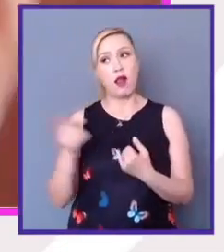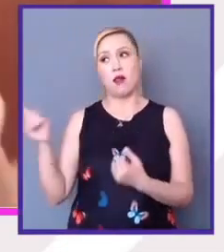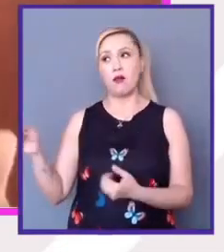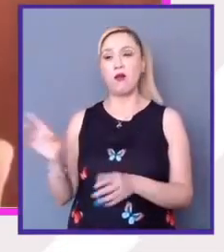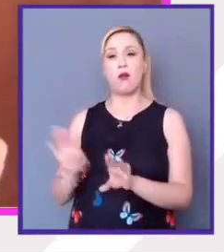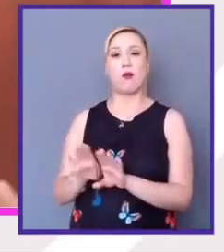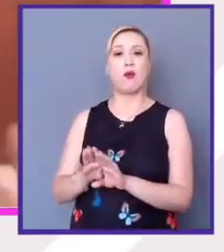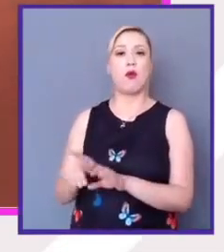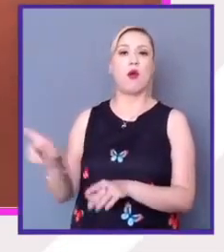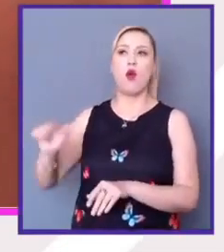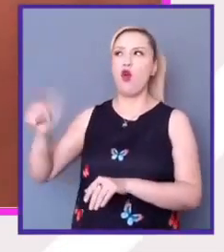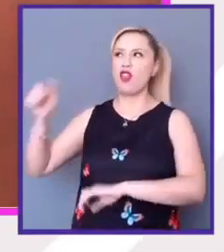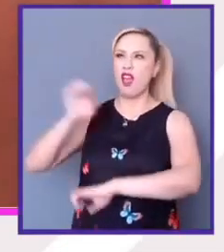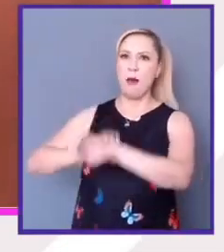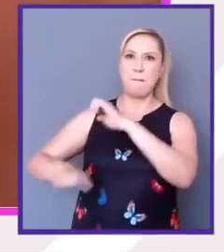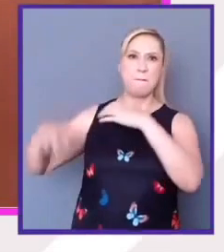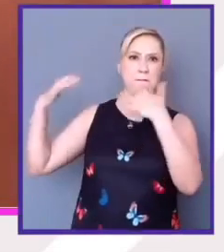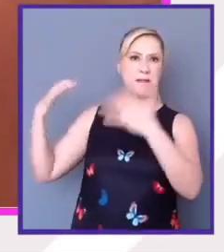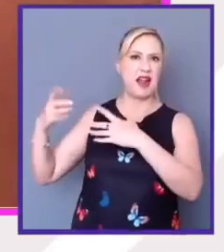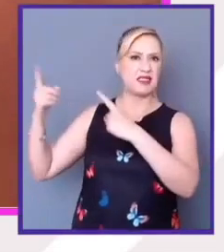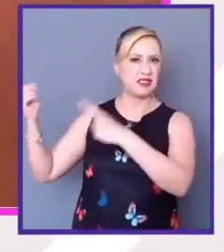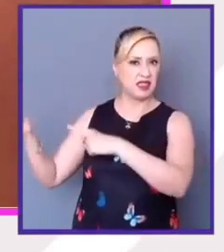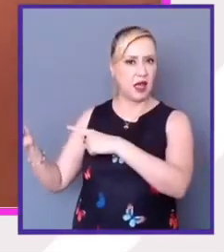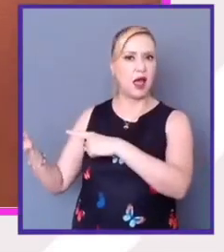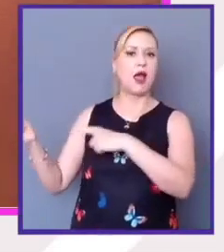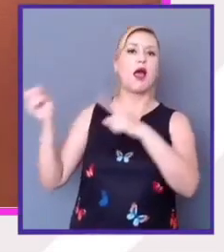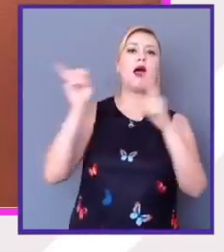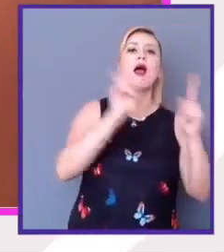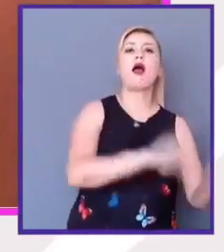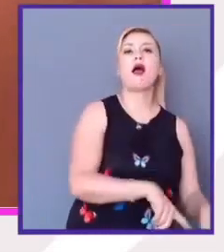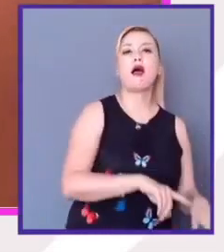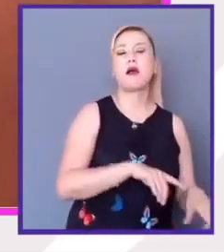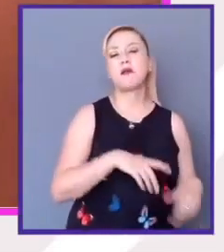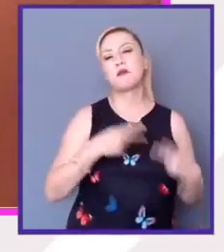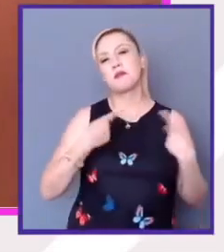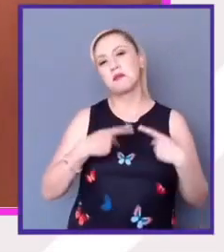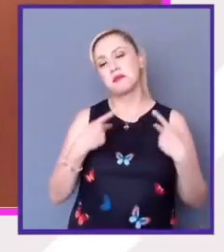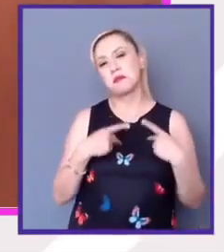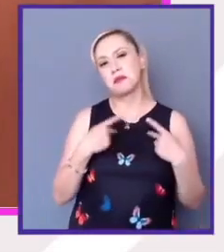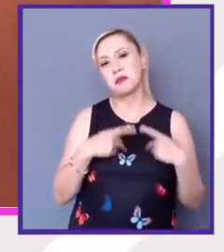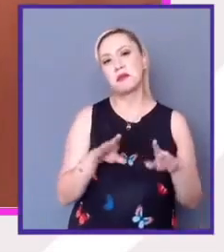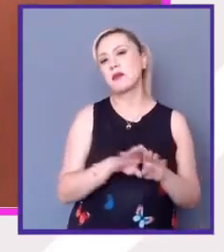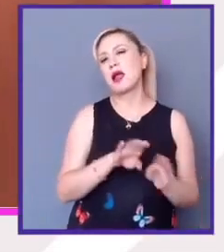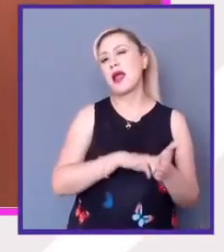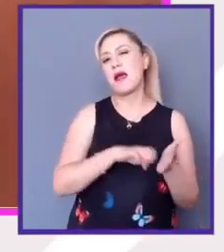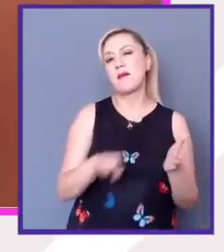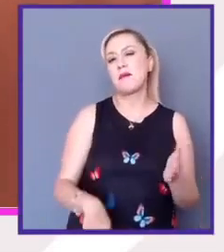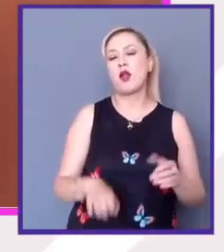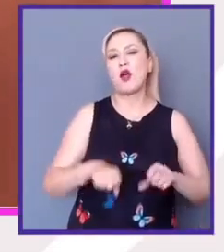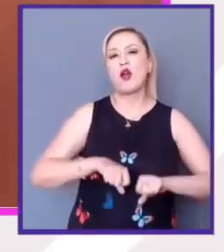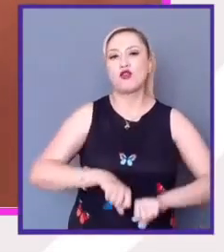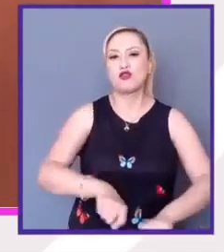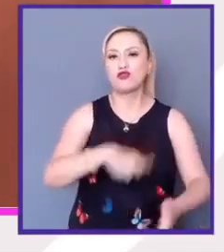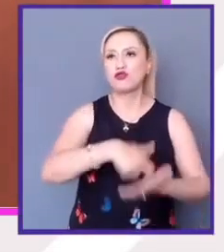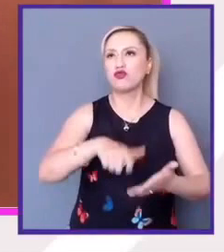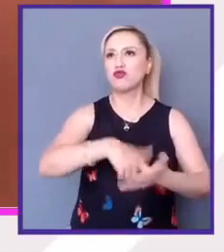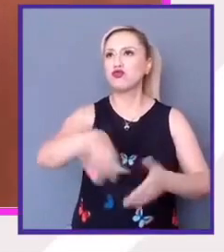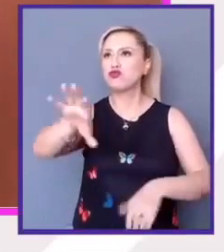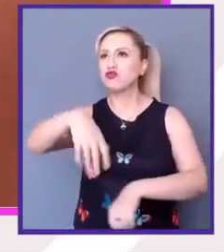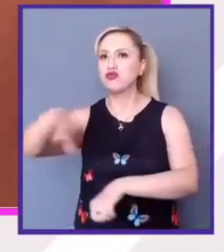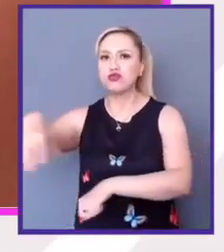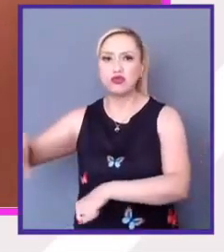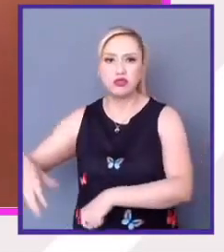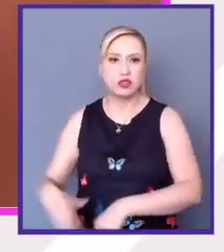otra empresa grande, a pequeños productores, ¿no? Por ejemplo, cuando hablamos de supermercados, cuando hablamos hablamos de pequeños productores,